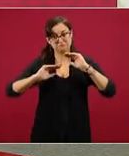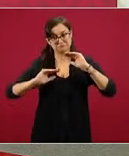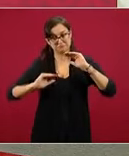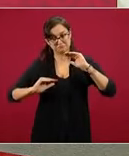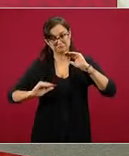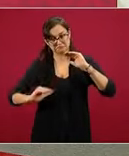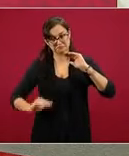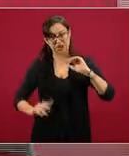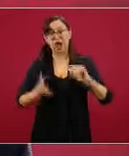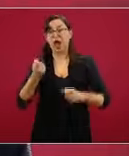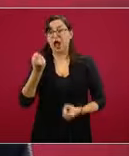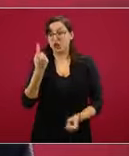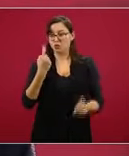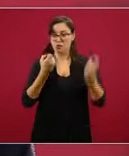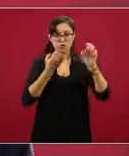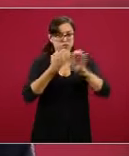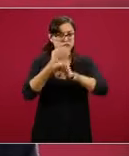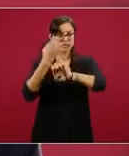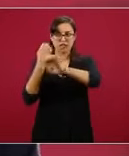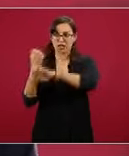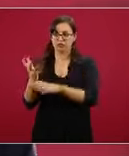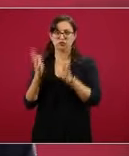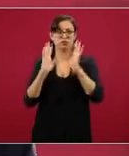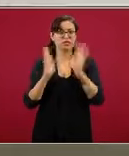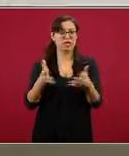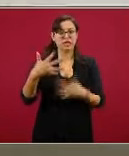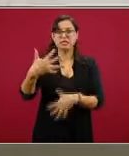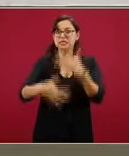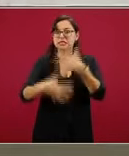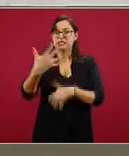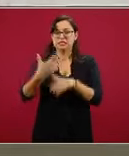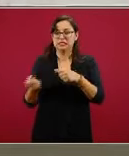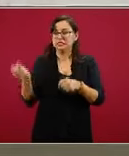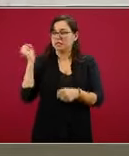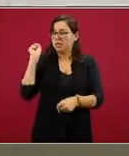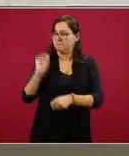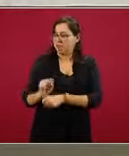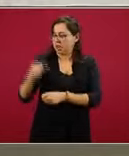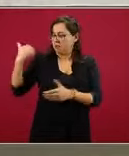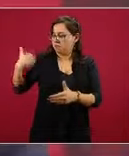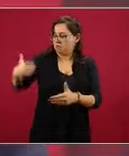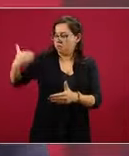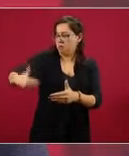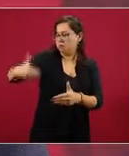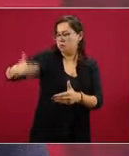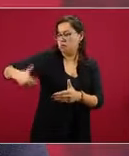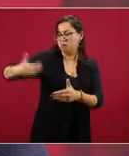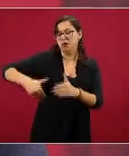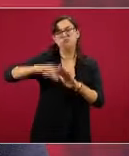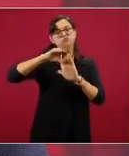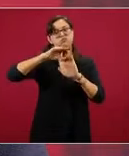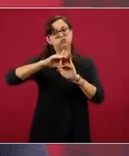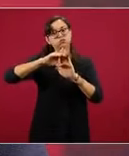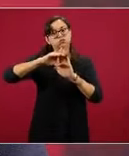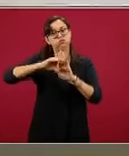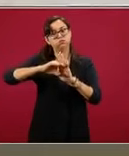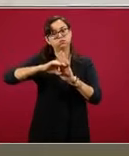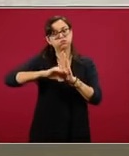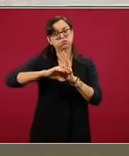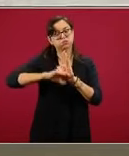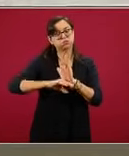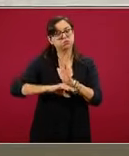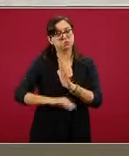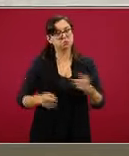ya, algunas 14, 15 semanas de descenso continuo y en un descenso que se ha mantenido bastante,